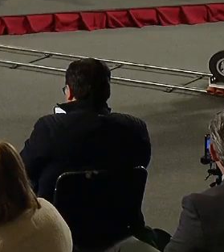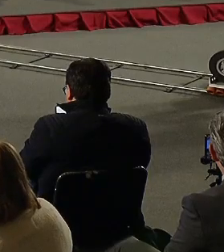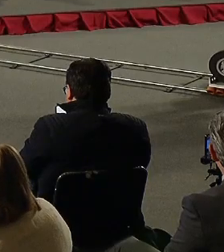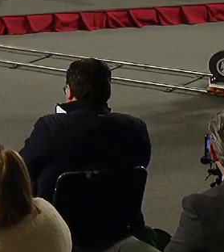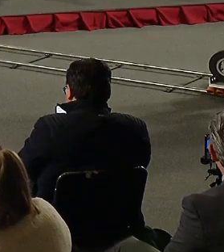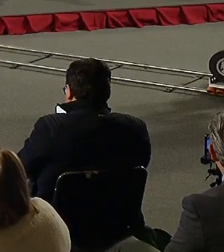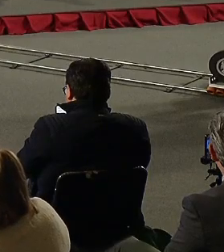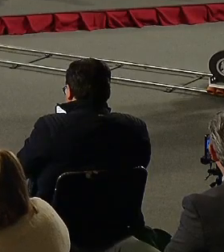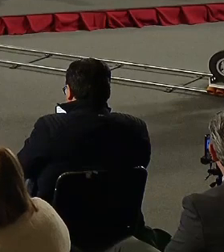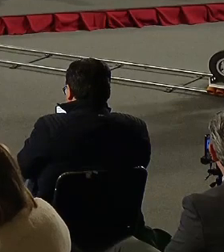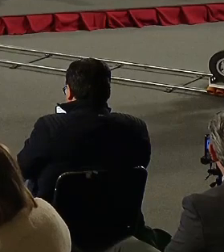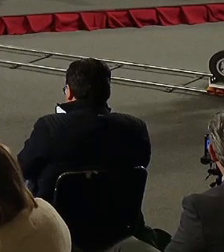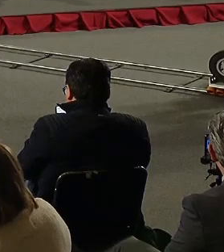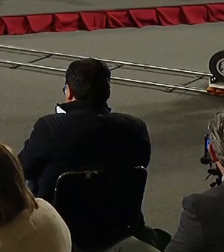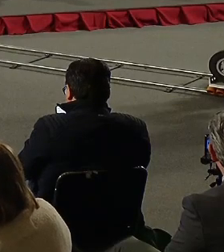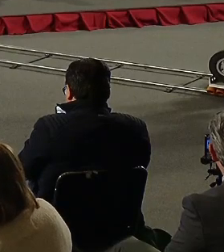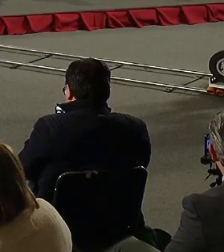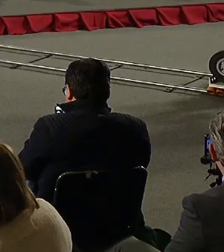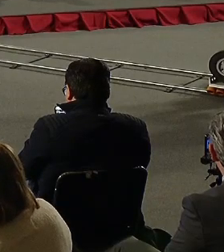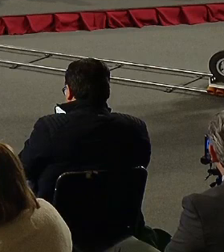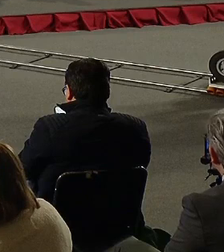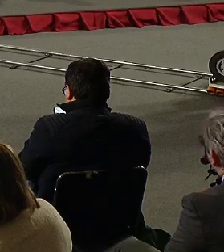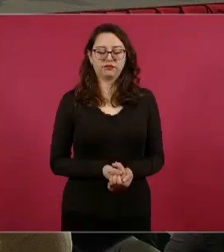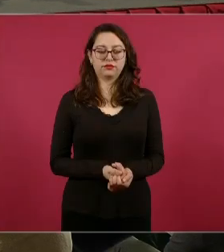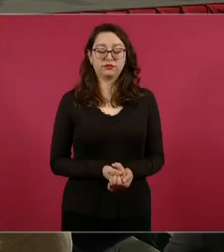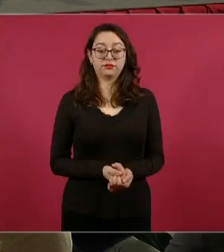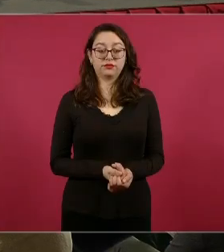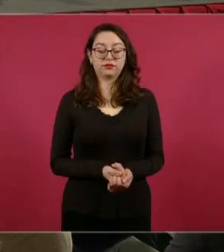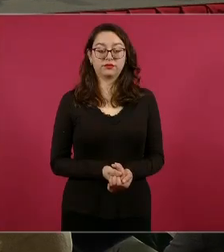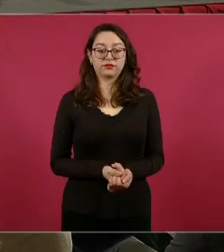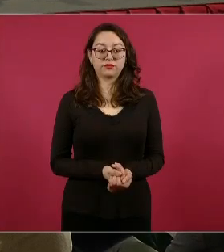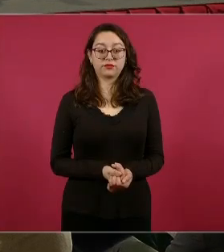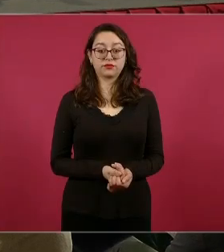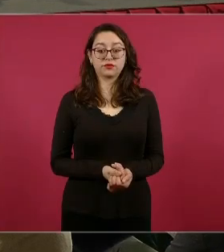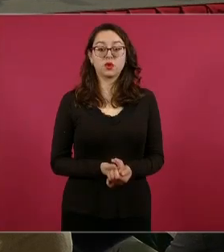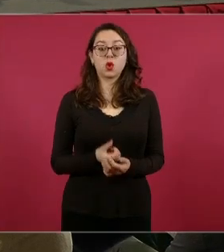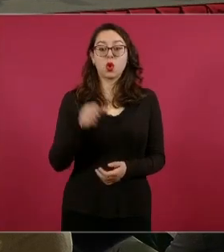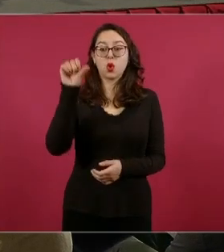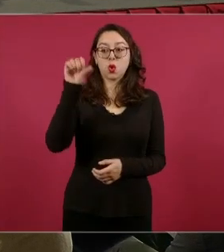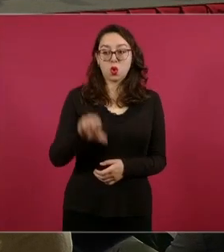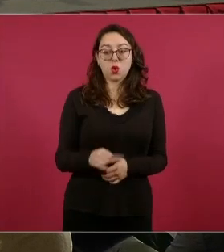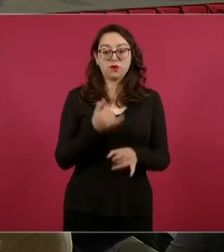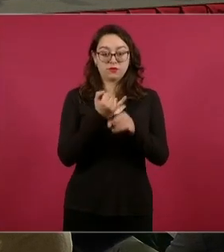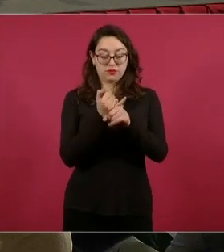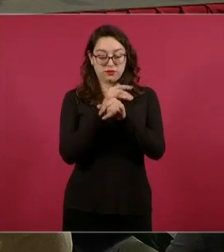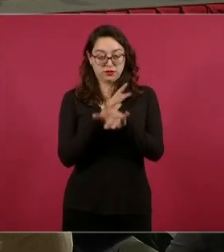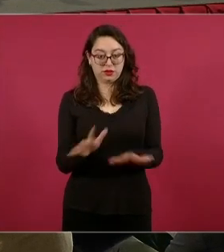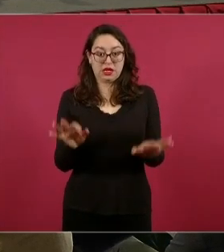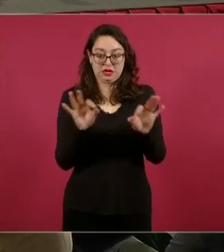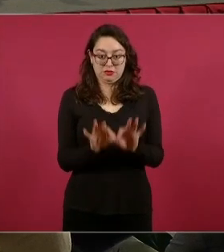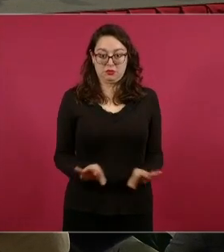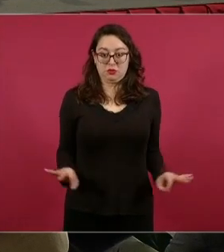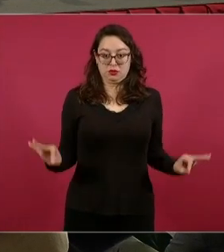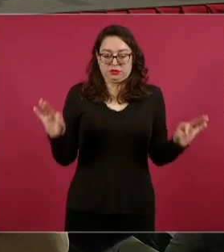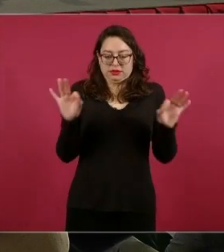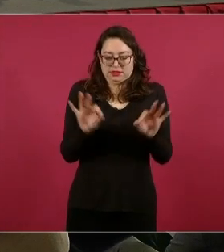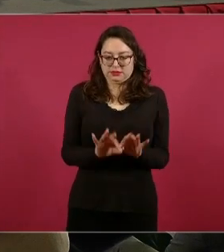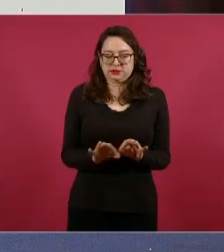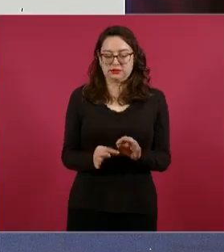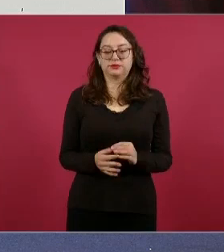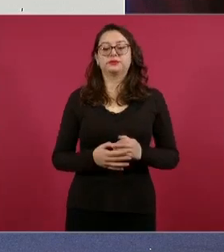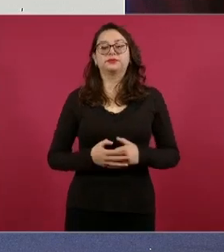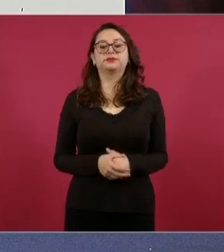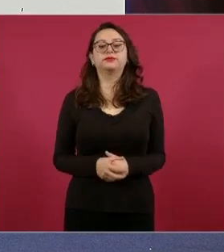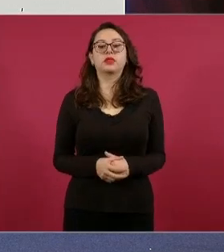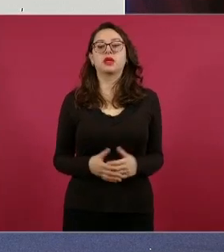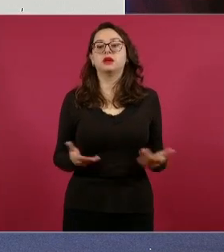especialistas. La siguiente, tenemos hoy un reporte de algo que es fundamental. La Constitución, como lo ha dicho el presidente